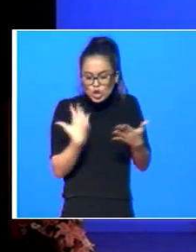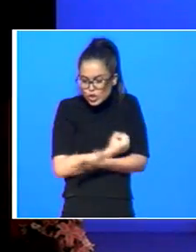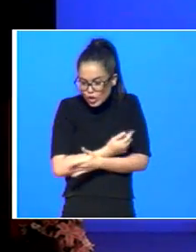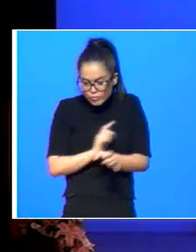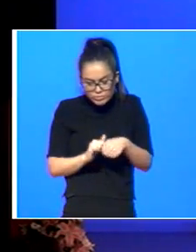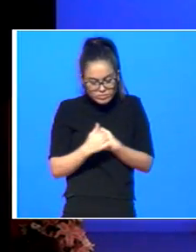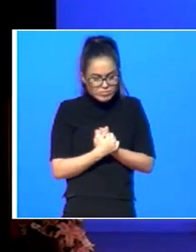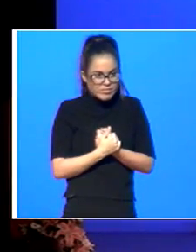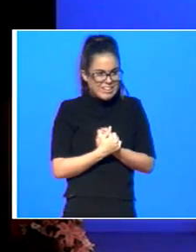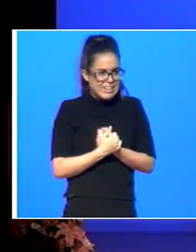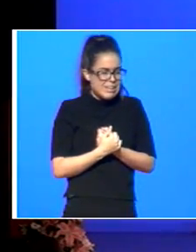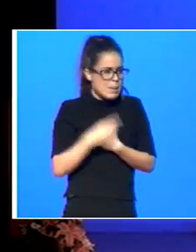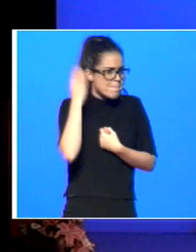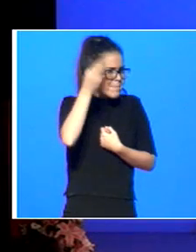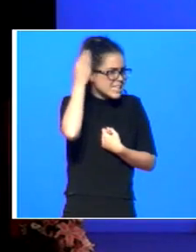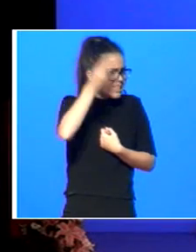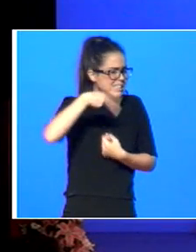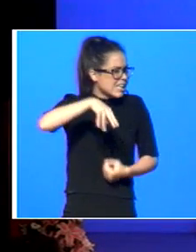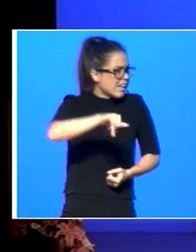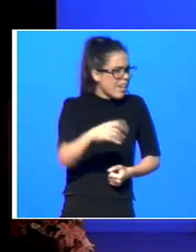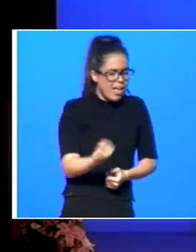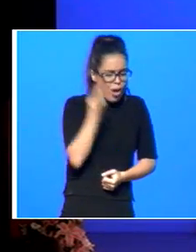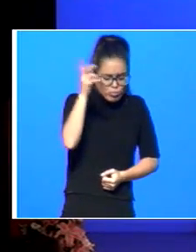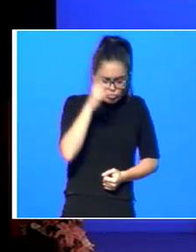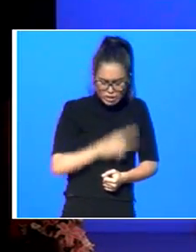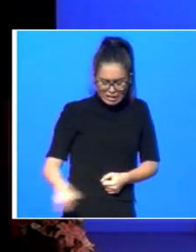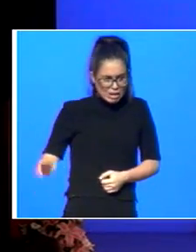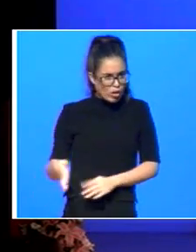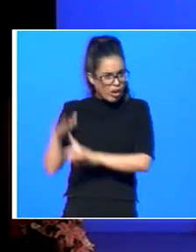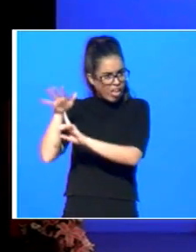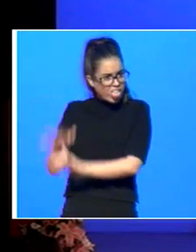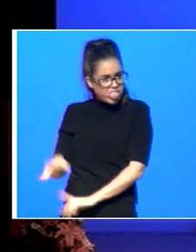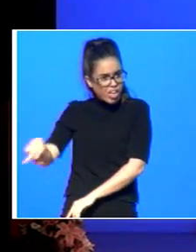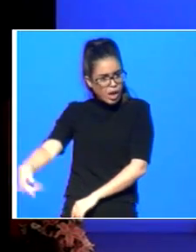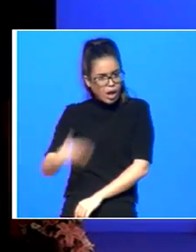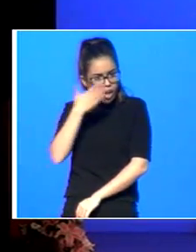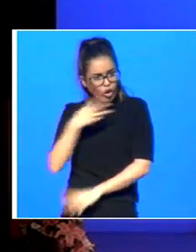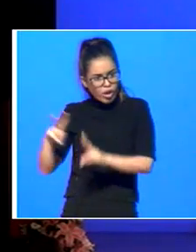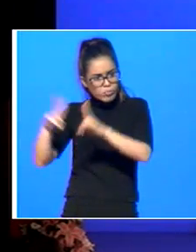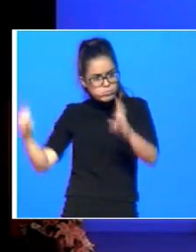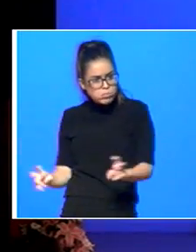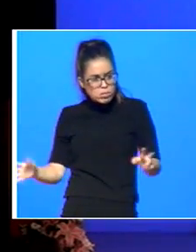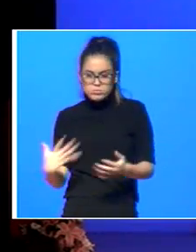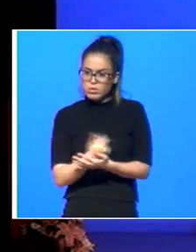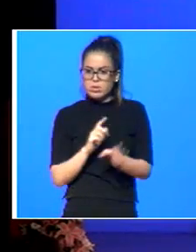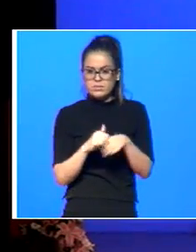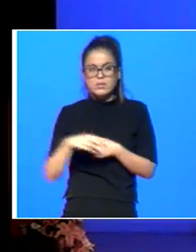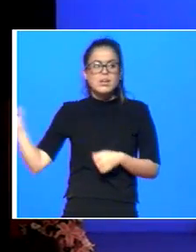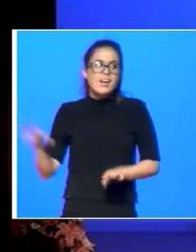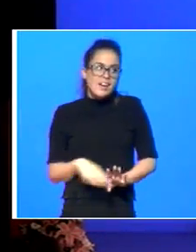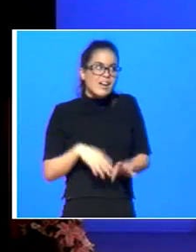pesiaku pasatzen, guk umeren bat itxi behar dugula eskola barruan. Una postena, ze.